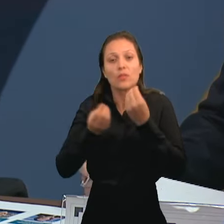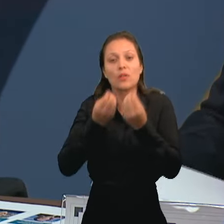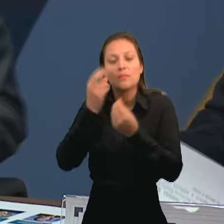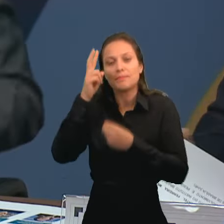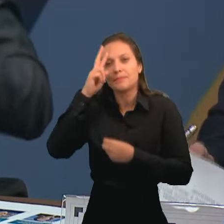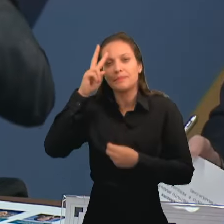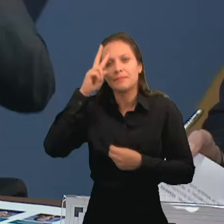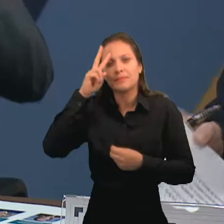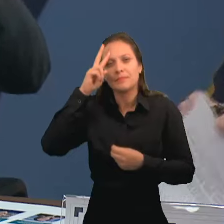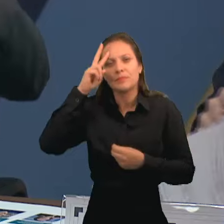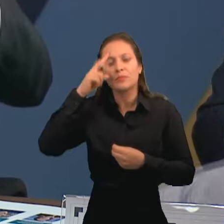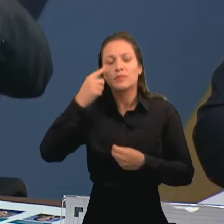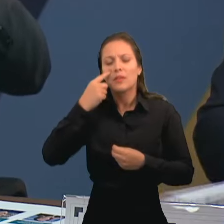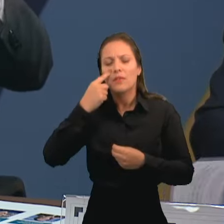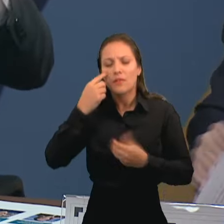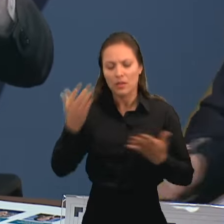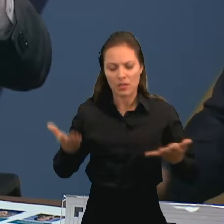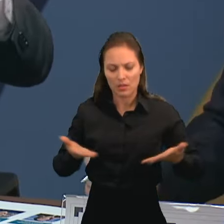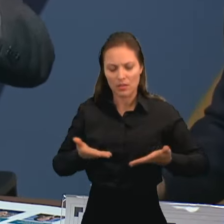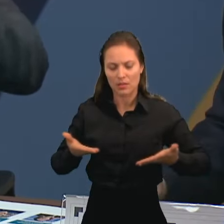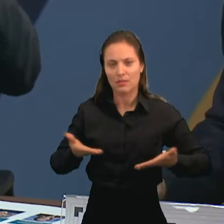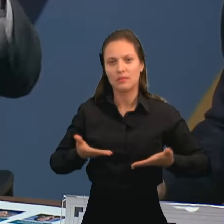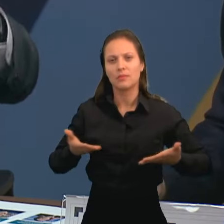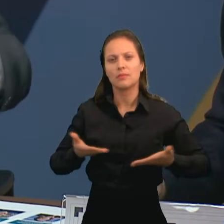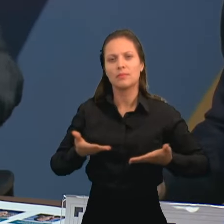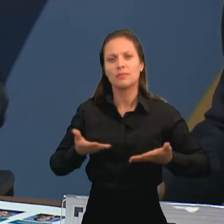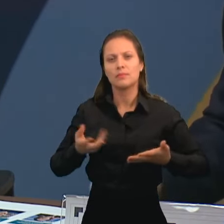entender ese panorama histórico y